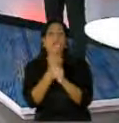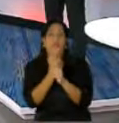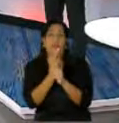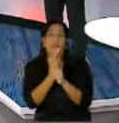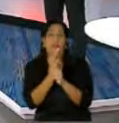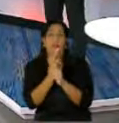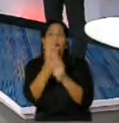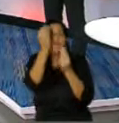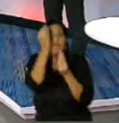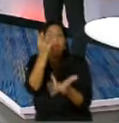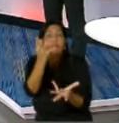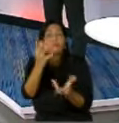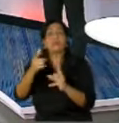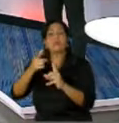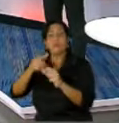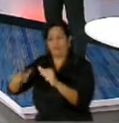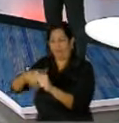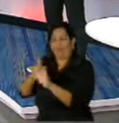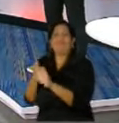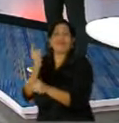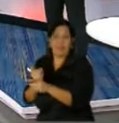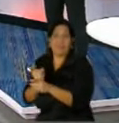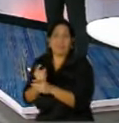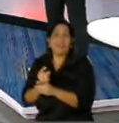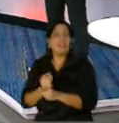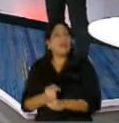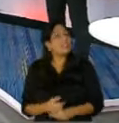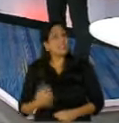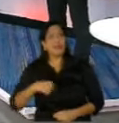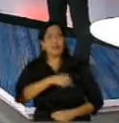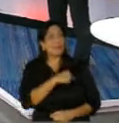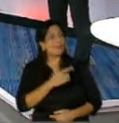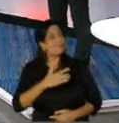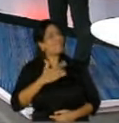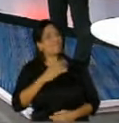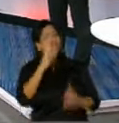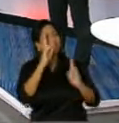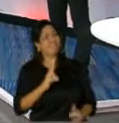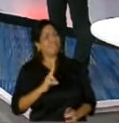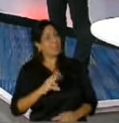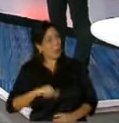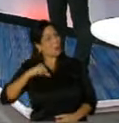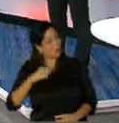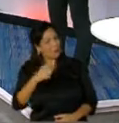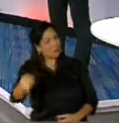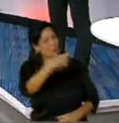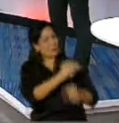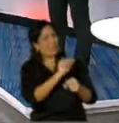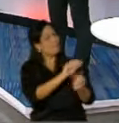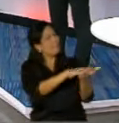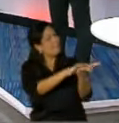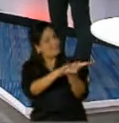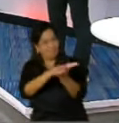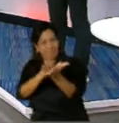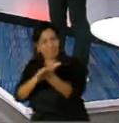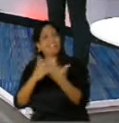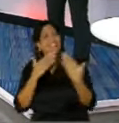pues de gran honra. Echen hacia adelante, de verdad que Puerto Rico se siente muy orgulloso de lo que están haciendo y un placer tenerlo aquí con